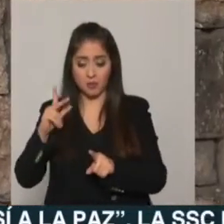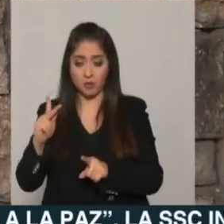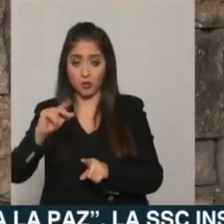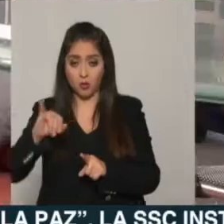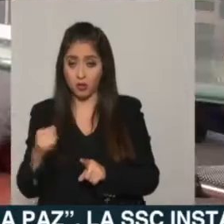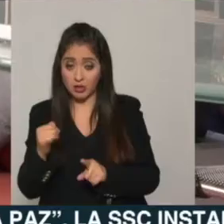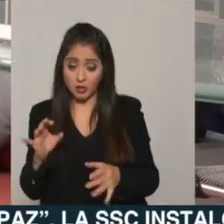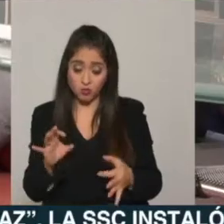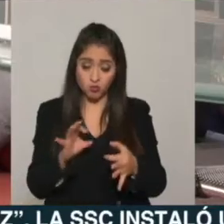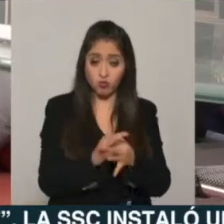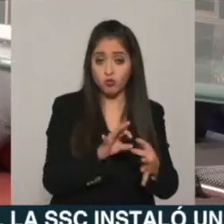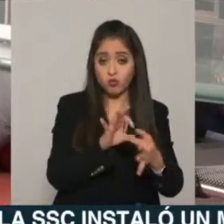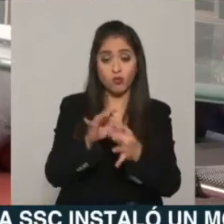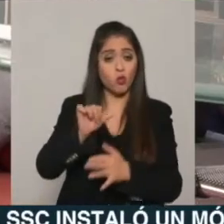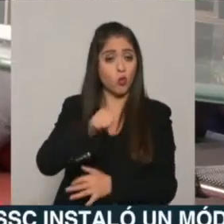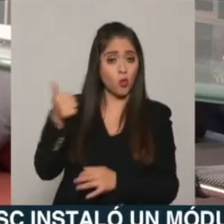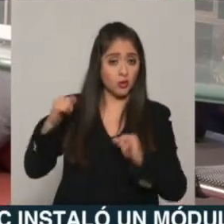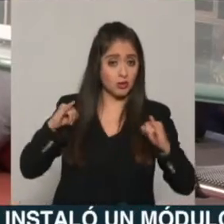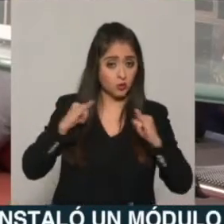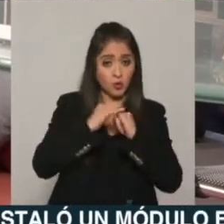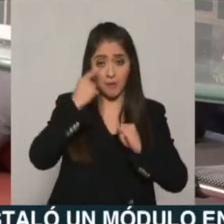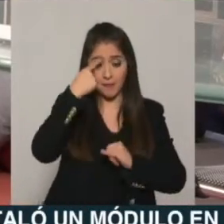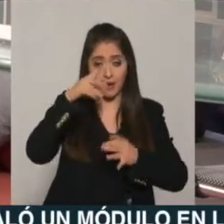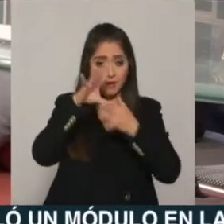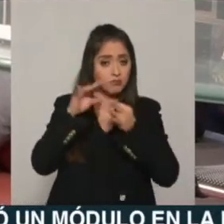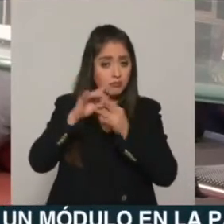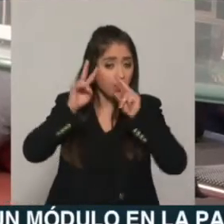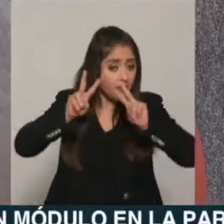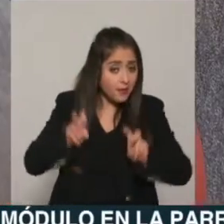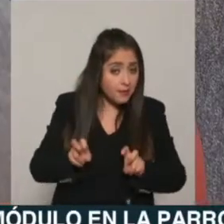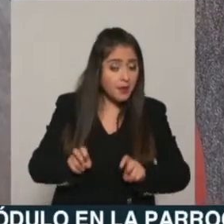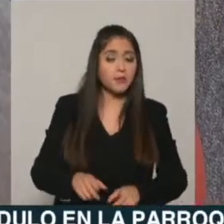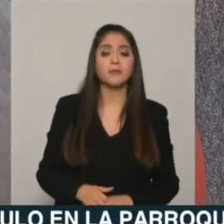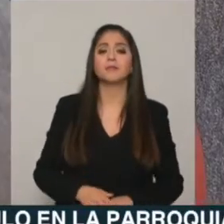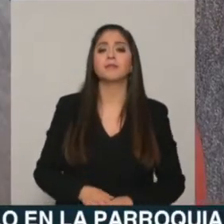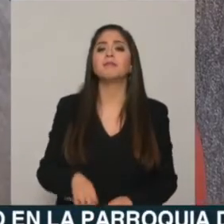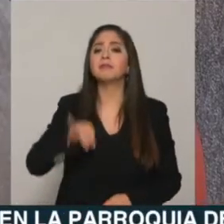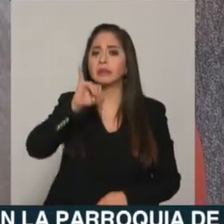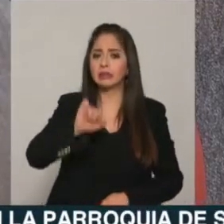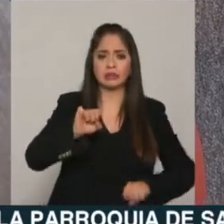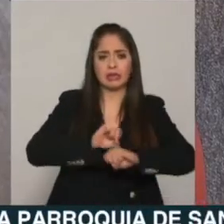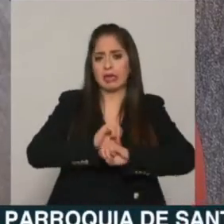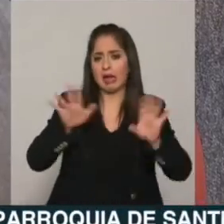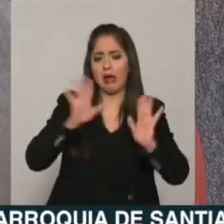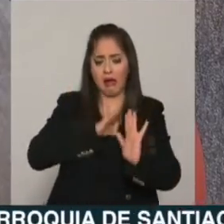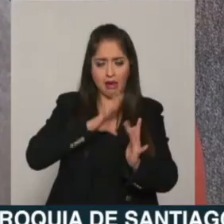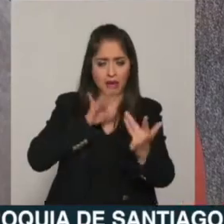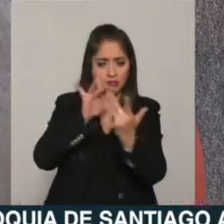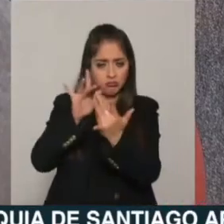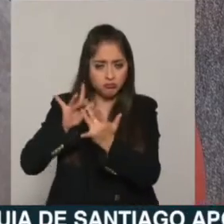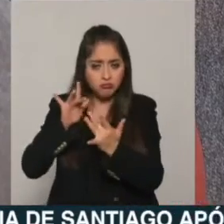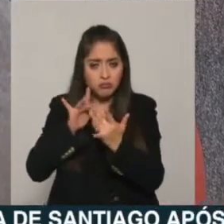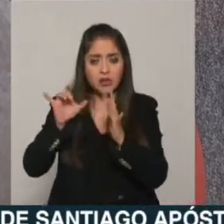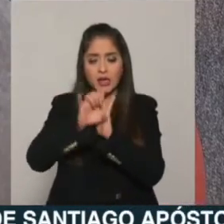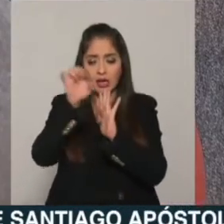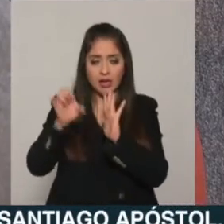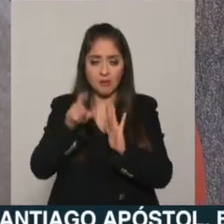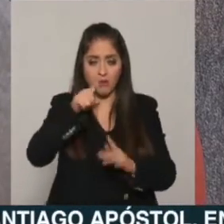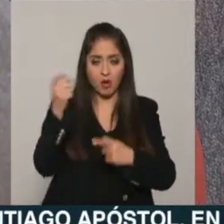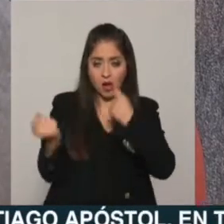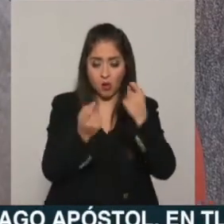instituciones, con otros organismos para tratar estos temas? Sí, desde luego, hay mucha relación, tenemos no solamente relaciones entre